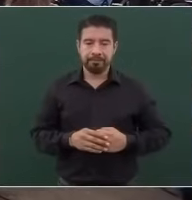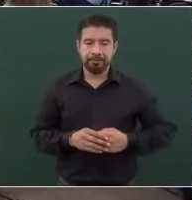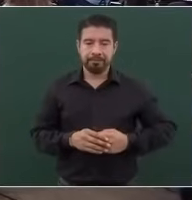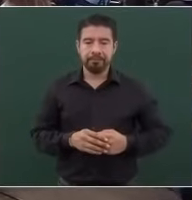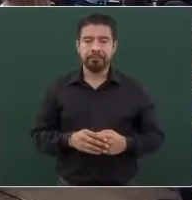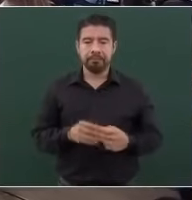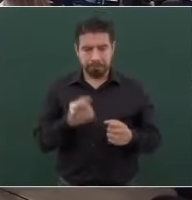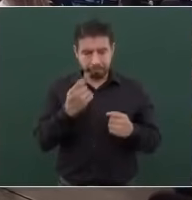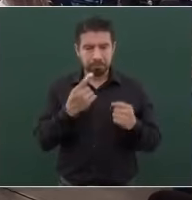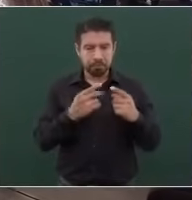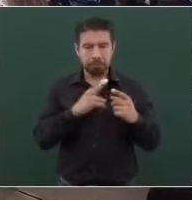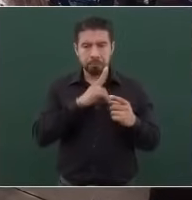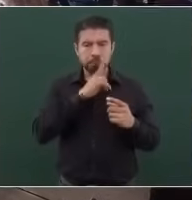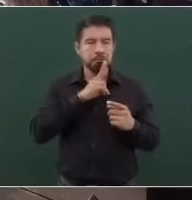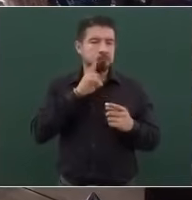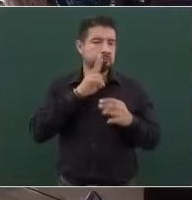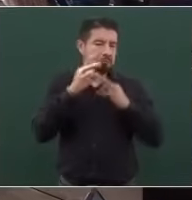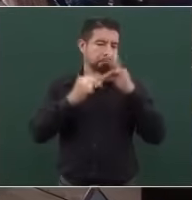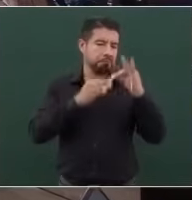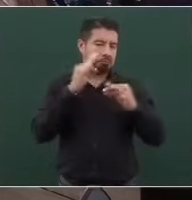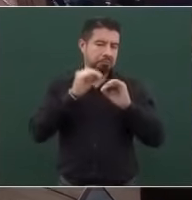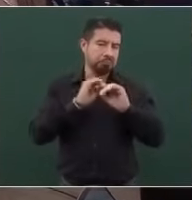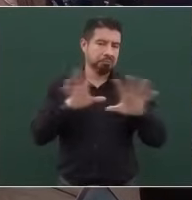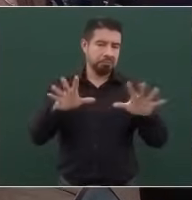Hay medios que